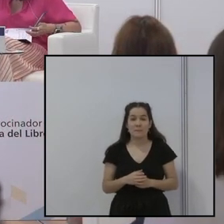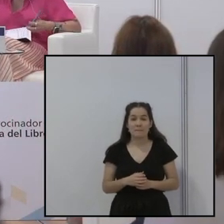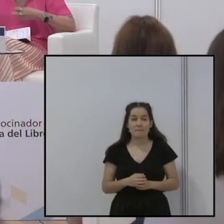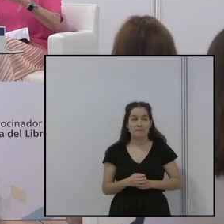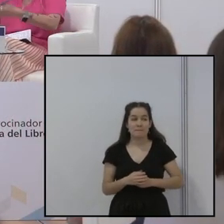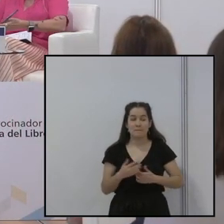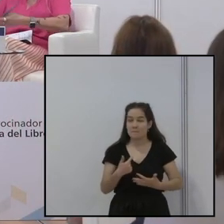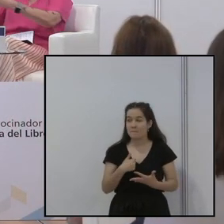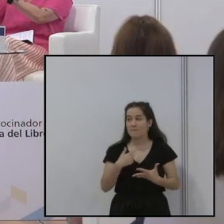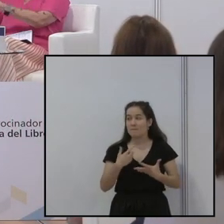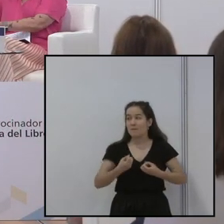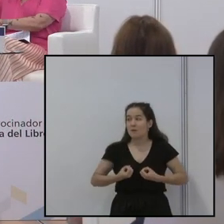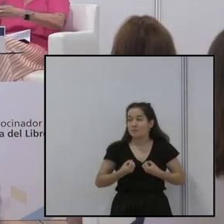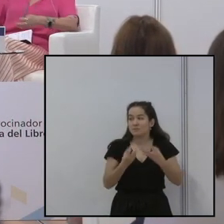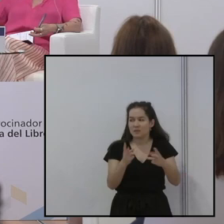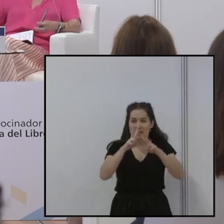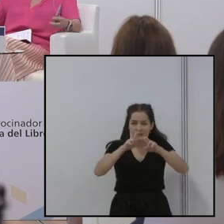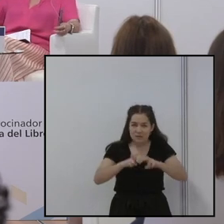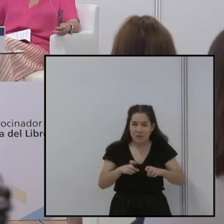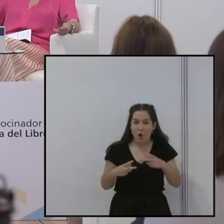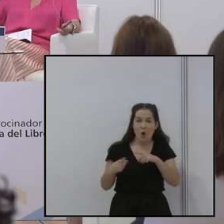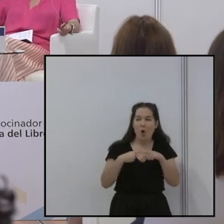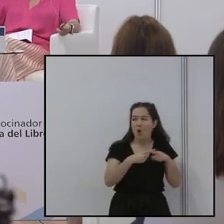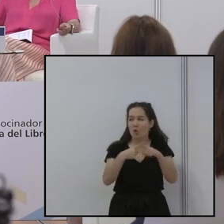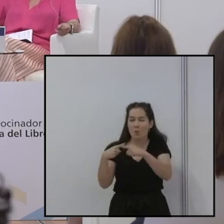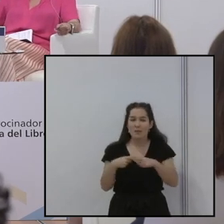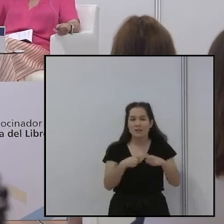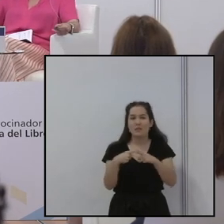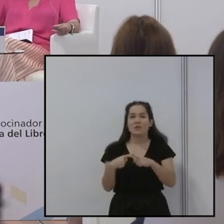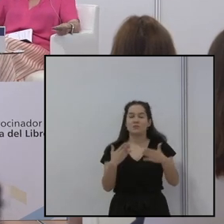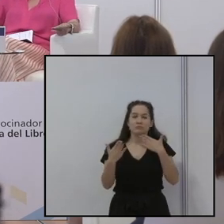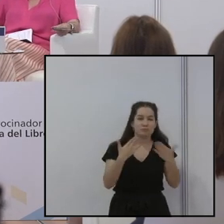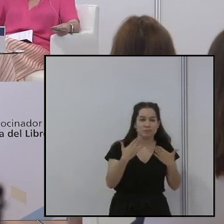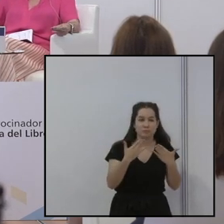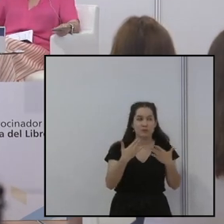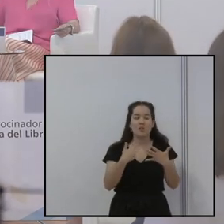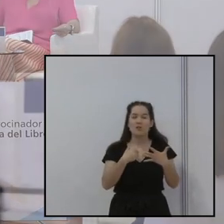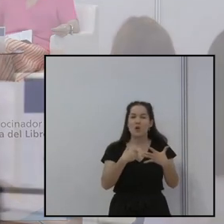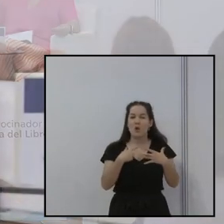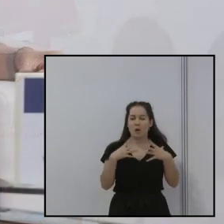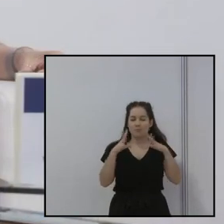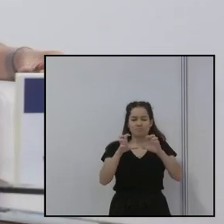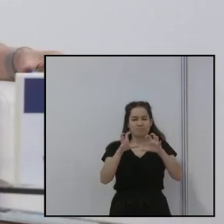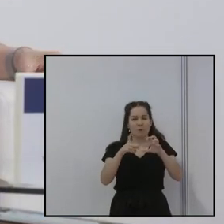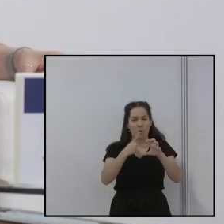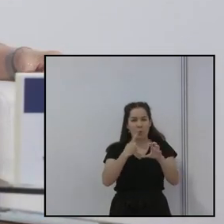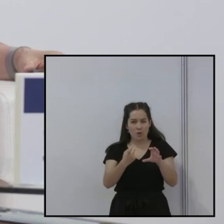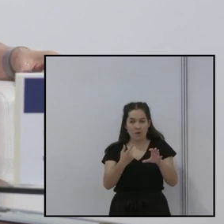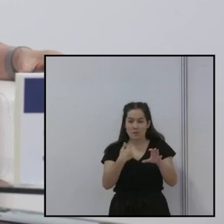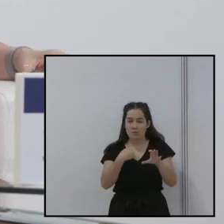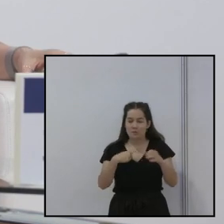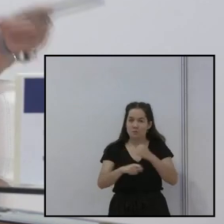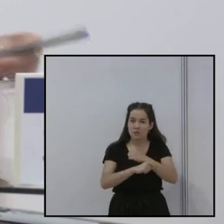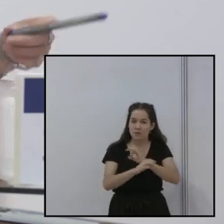citarlo, desmenuzarlo, compartirlo, esencial. Y eso lo aprendí, me costó aprenderlo, pero el miedo al principio está. Y